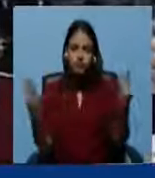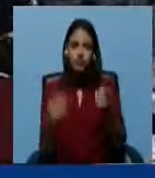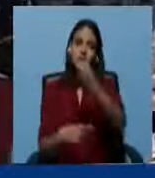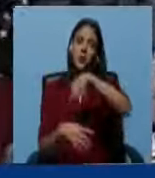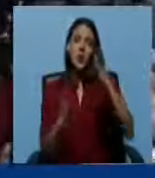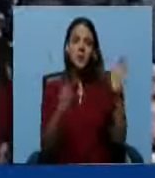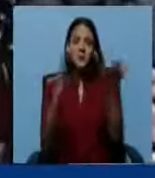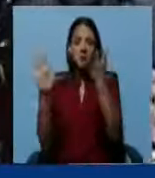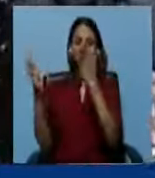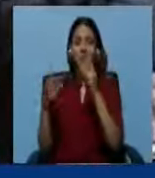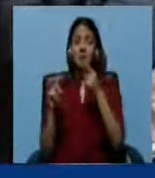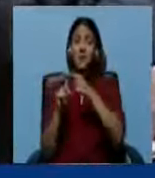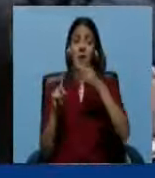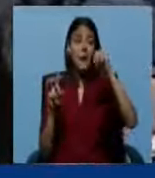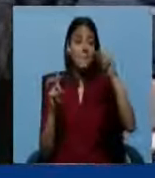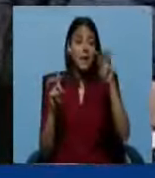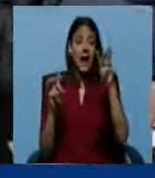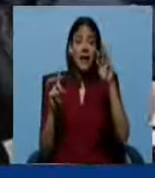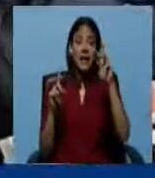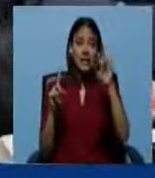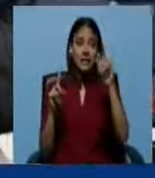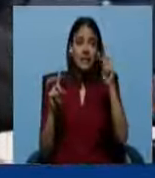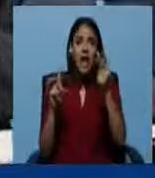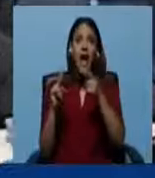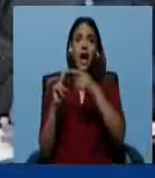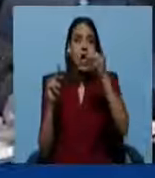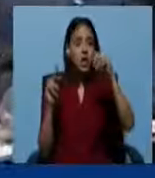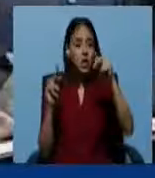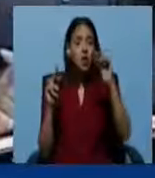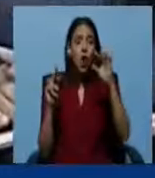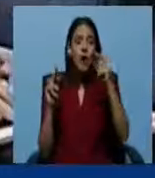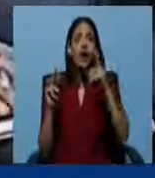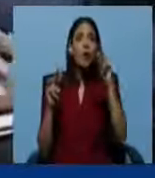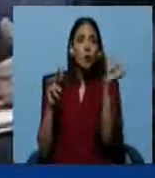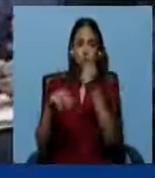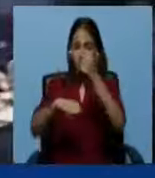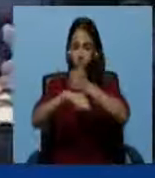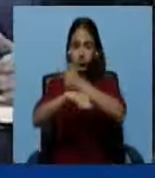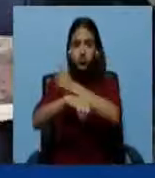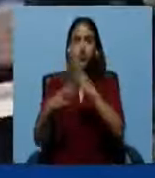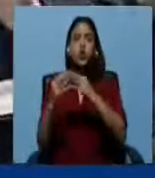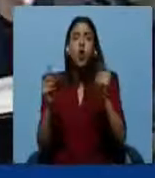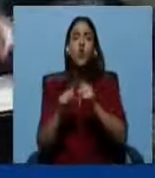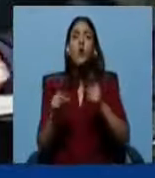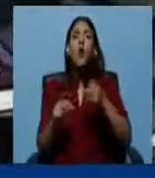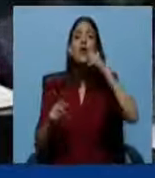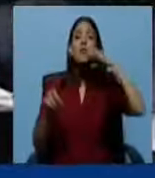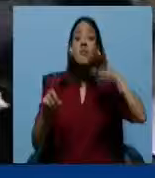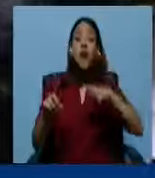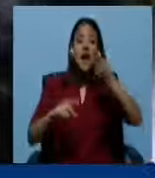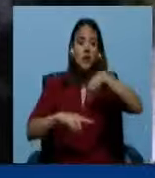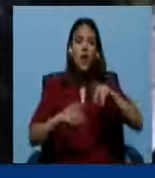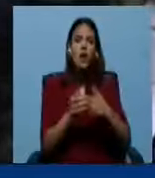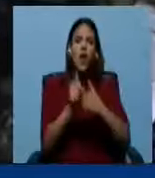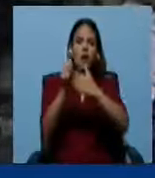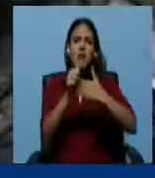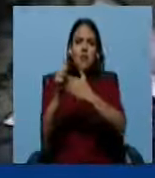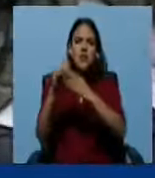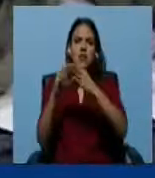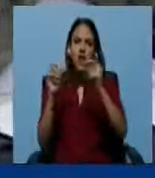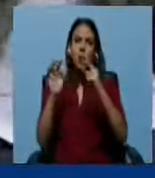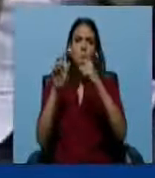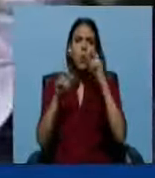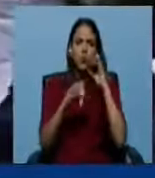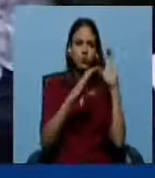María León, Noelí Pocaterra, Marelis Pérez Marcano, Fernando Soto Rojas, Jesús